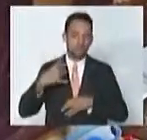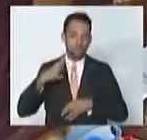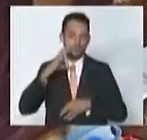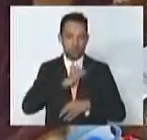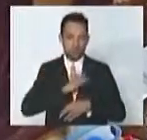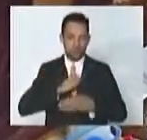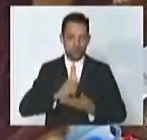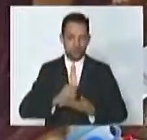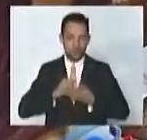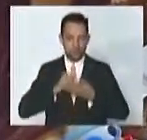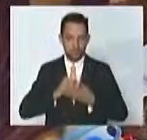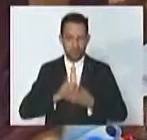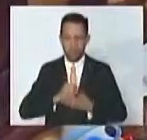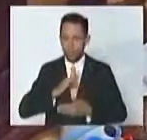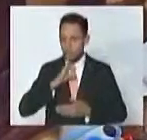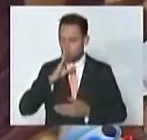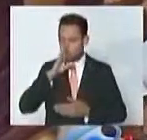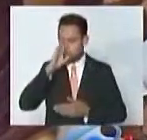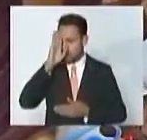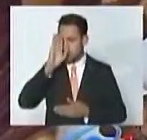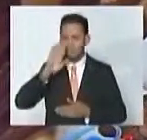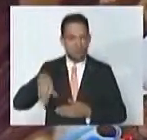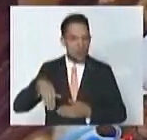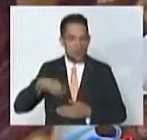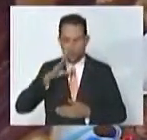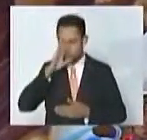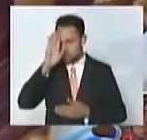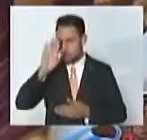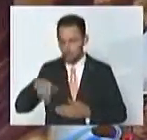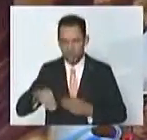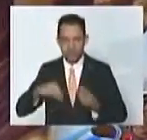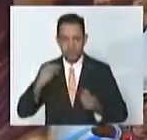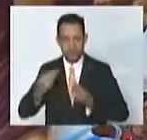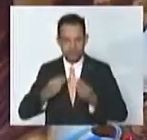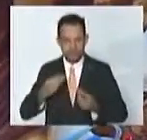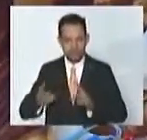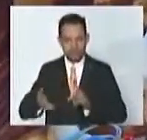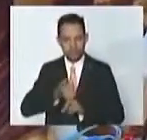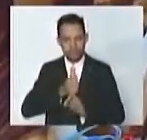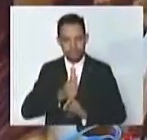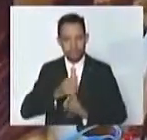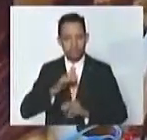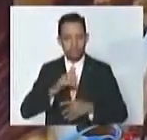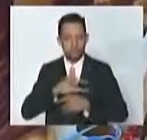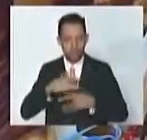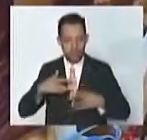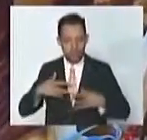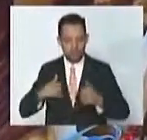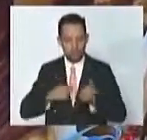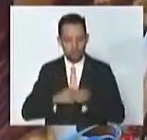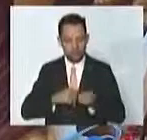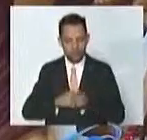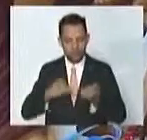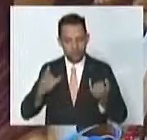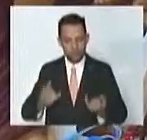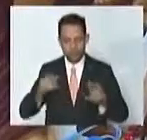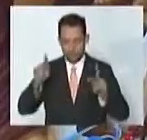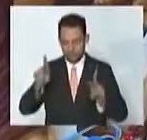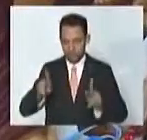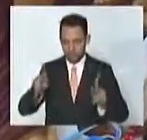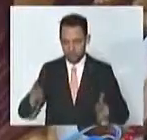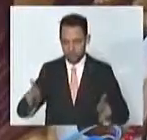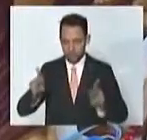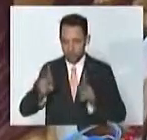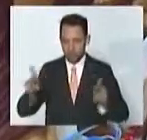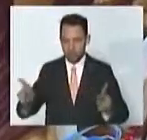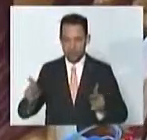en ciertos malos hábitos, podemos entrar en el proceso de la enfermedad. ¿Por qué una persona, por ejemplo, que hable tanto, que